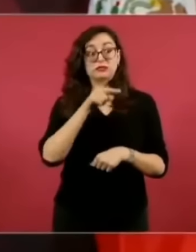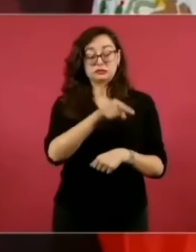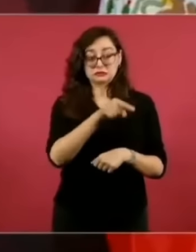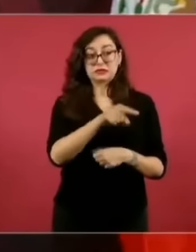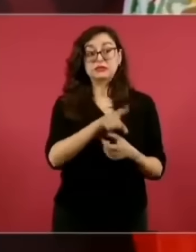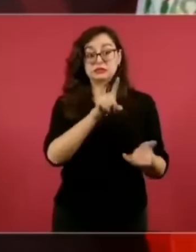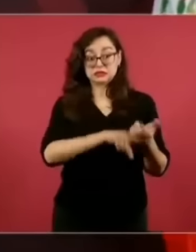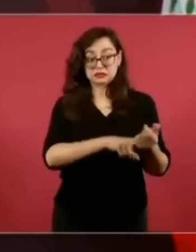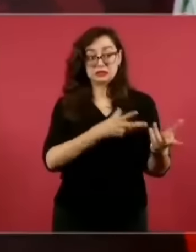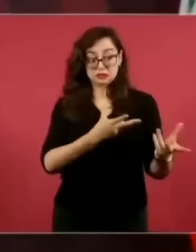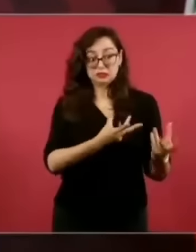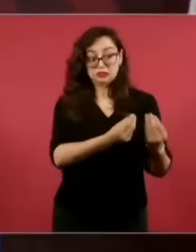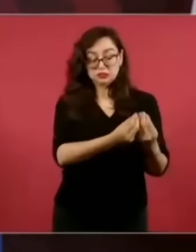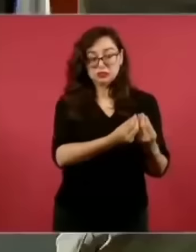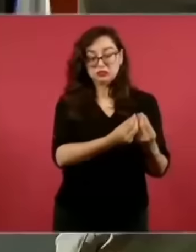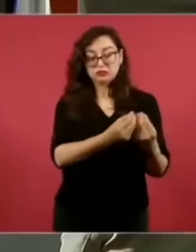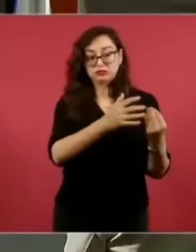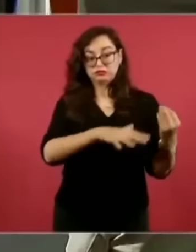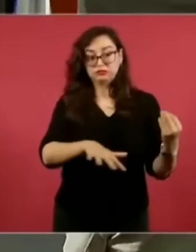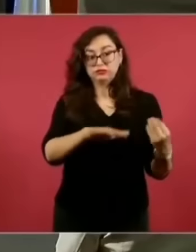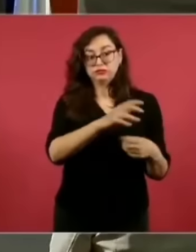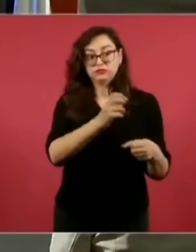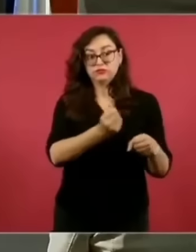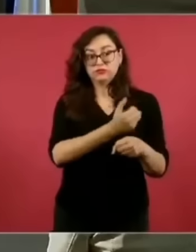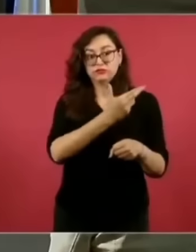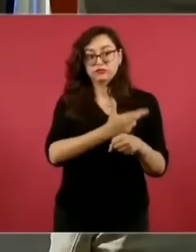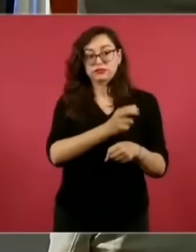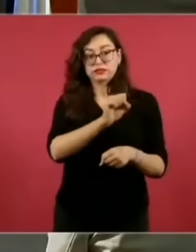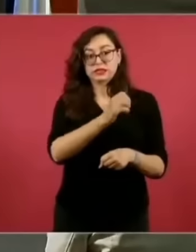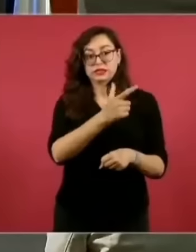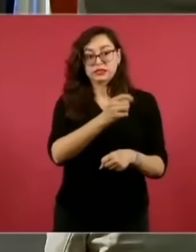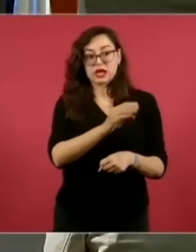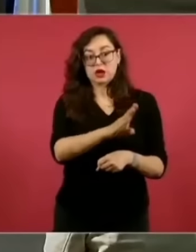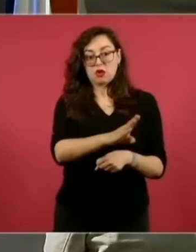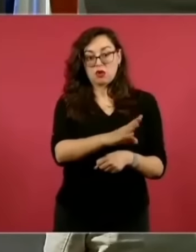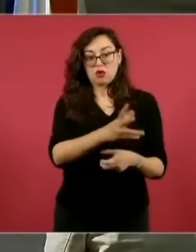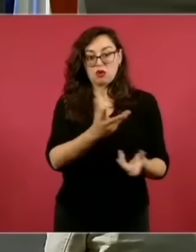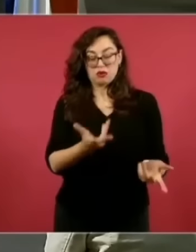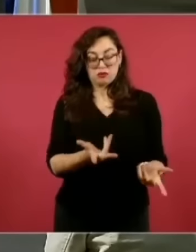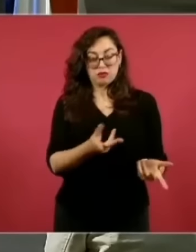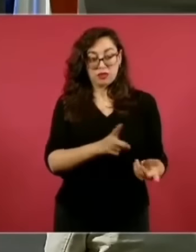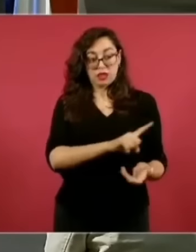secretario también de Gobernación y luego estuvo con Huerta